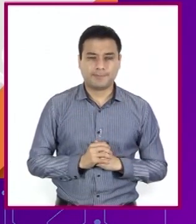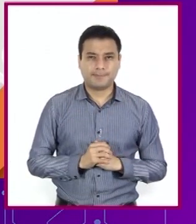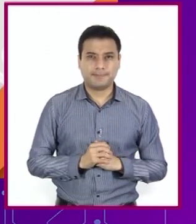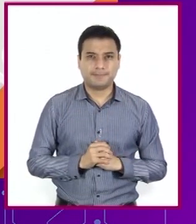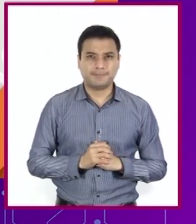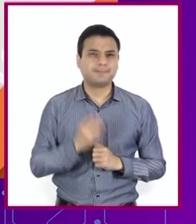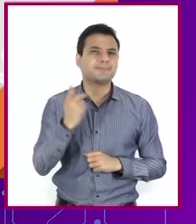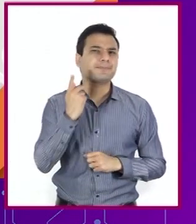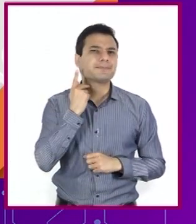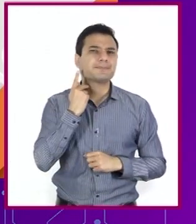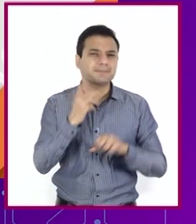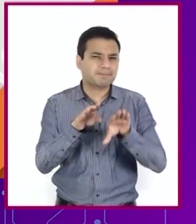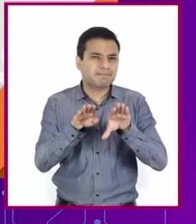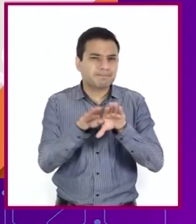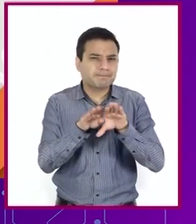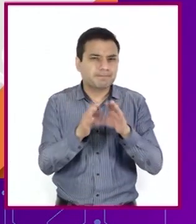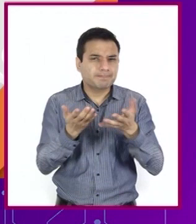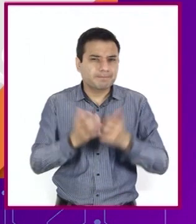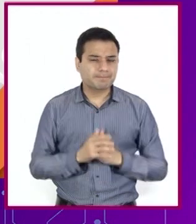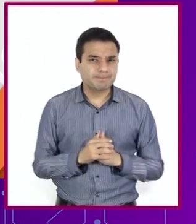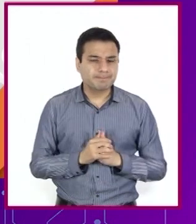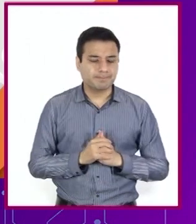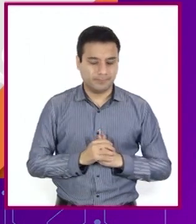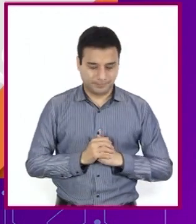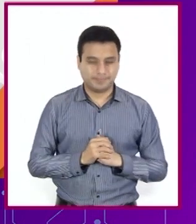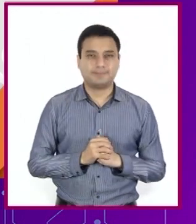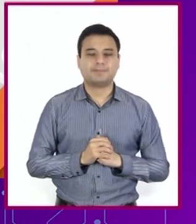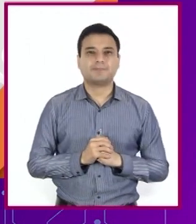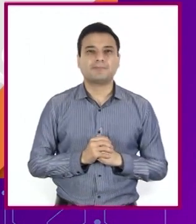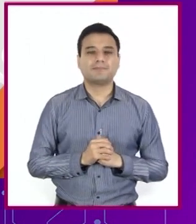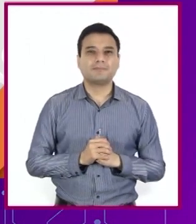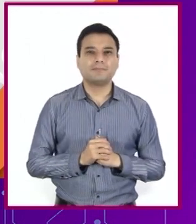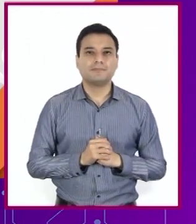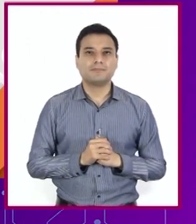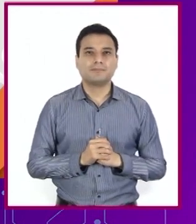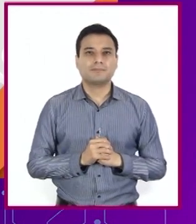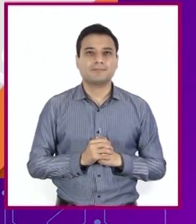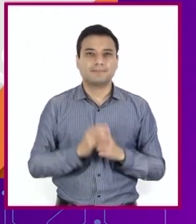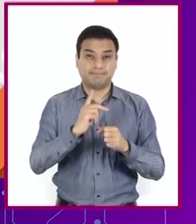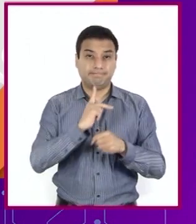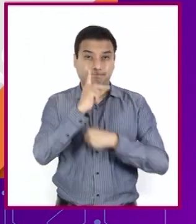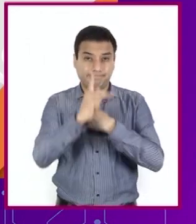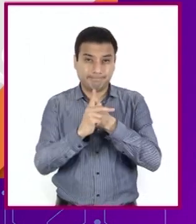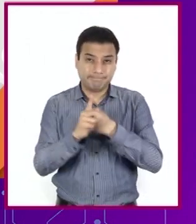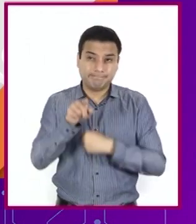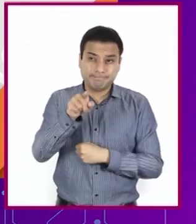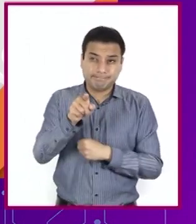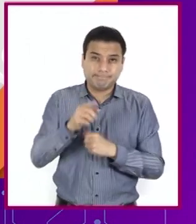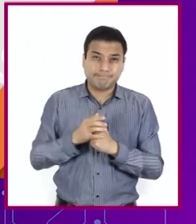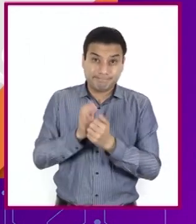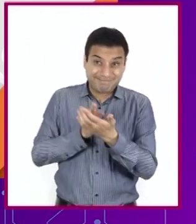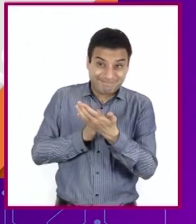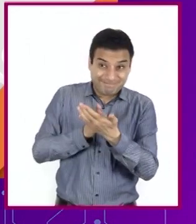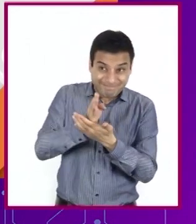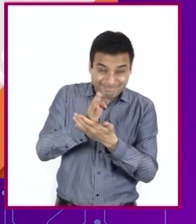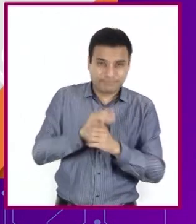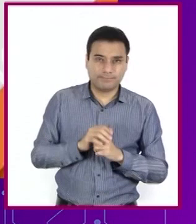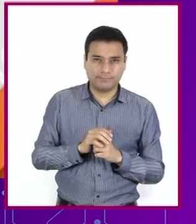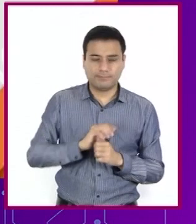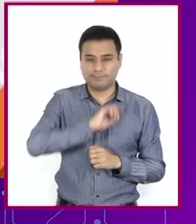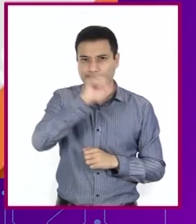Consecuencias políticas. Las colonias fueron utilizadas por las metrópolis para solucionar